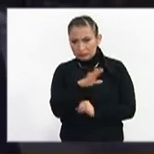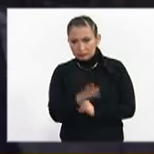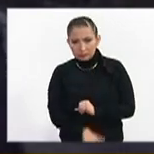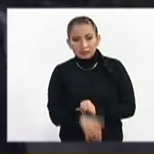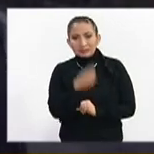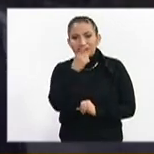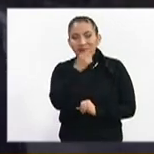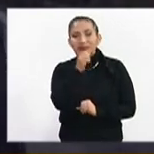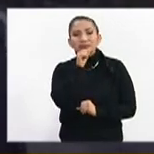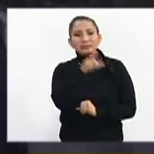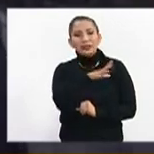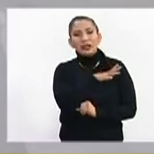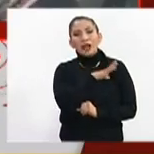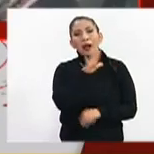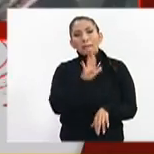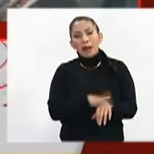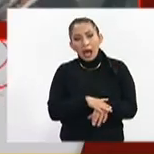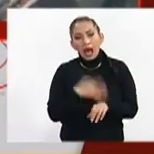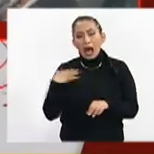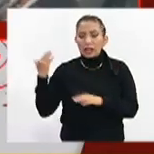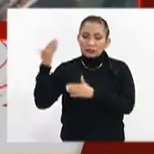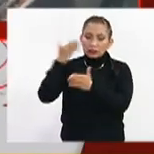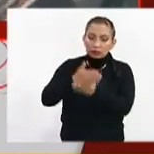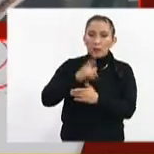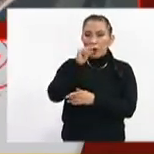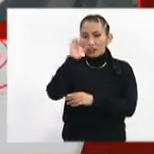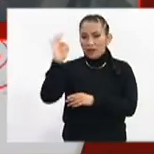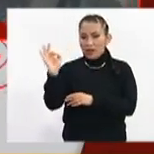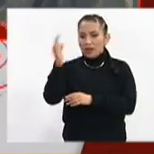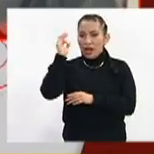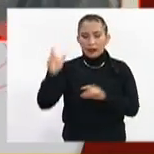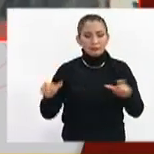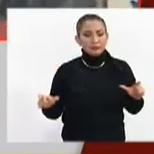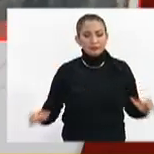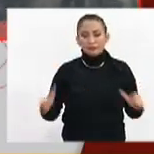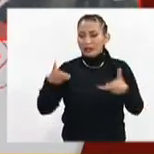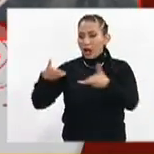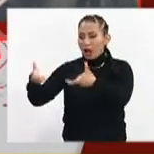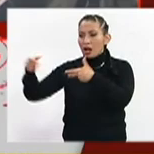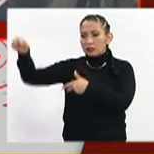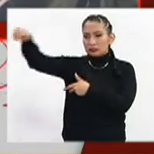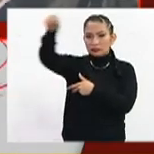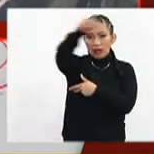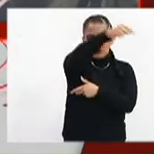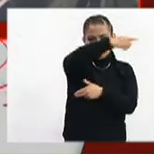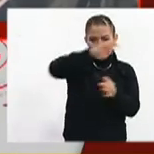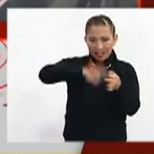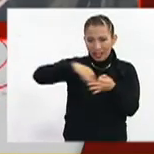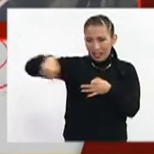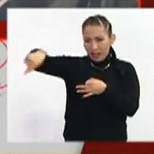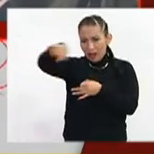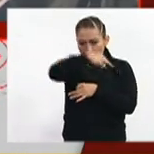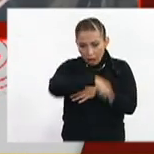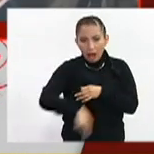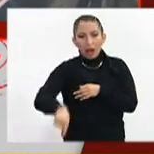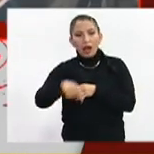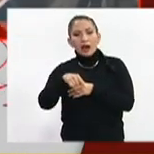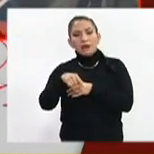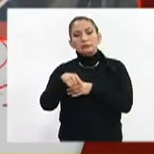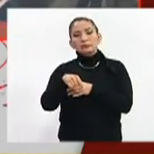También comentarles que ya hay más presencia de la Policía Federal en las calles, en este perímetro. Ya se les pide